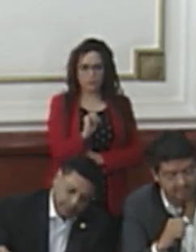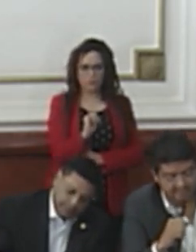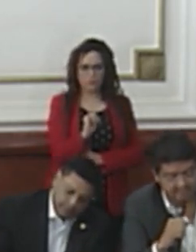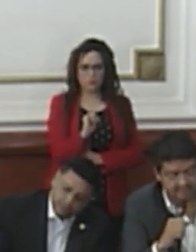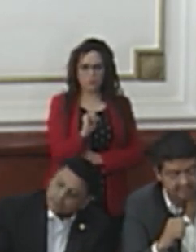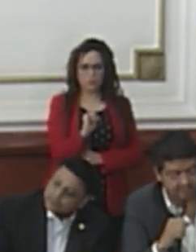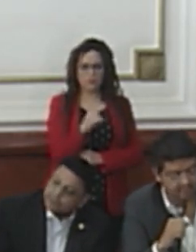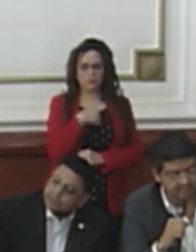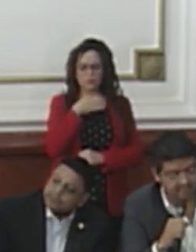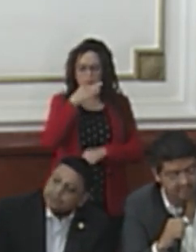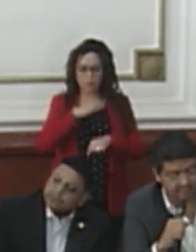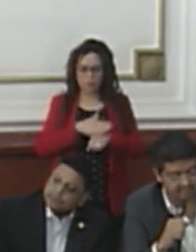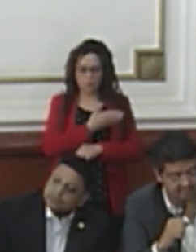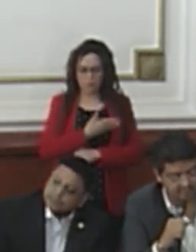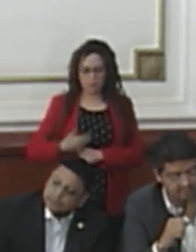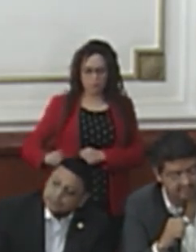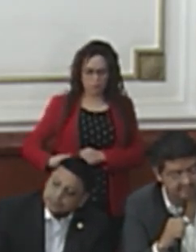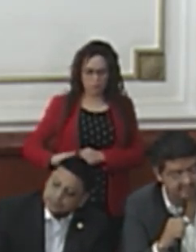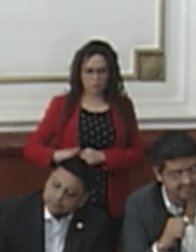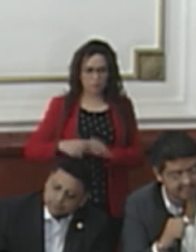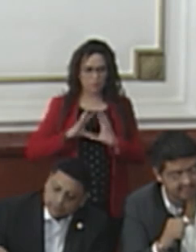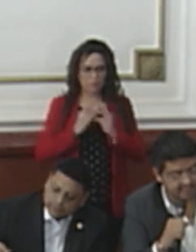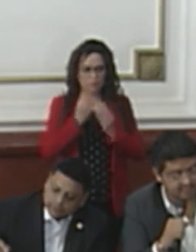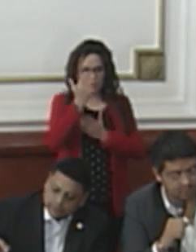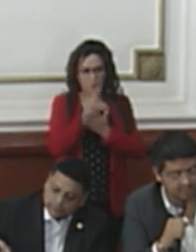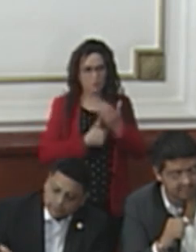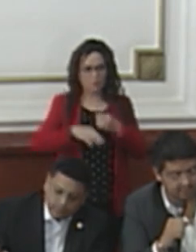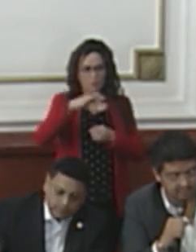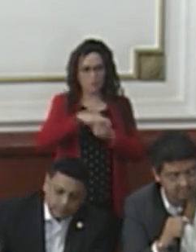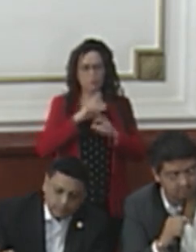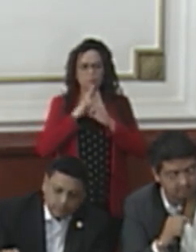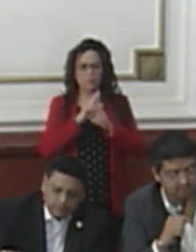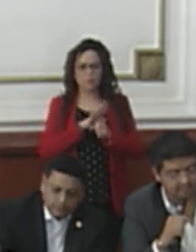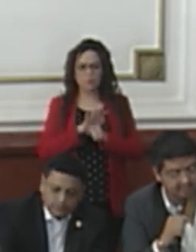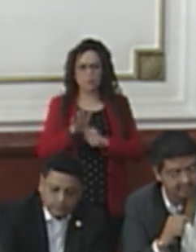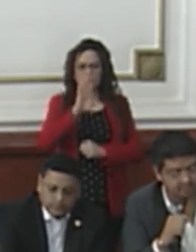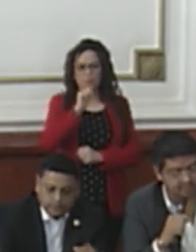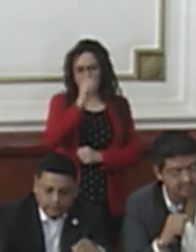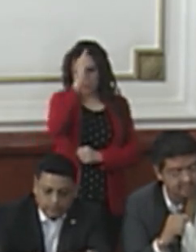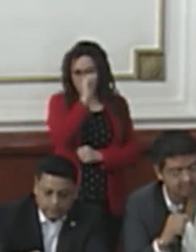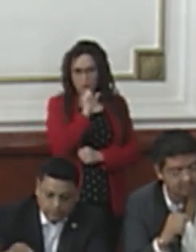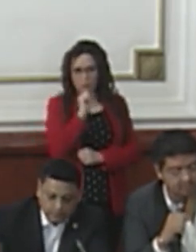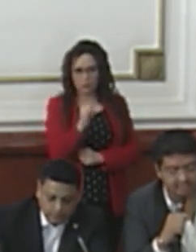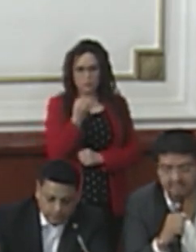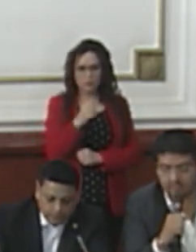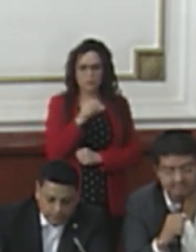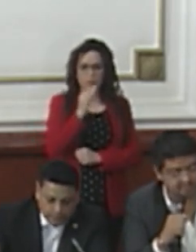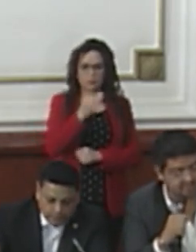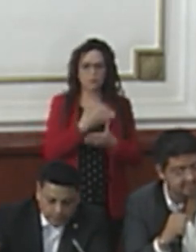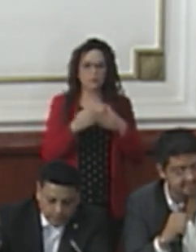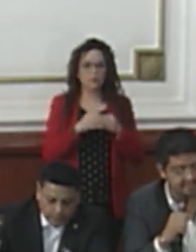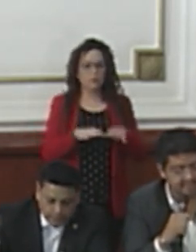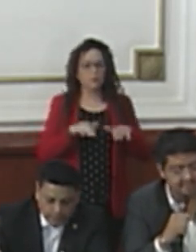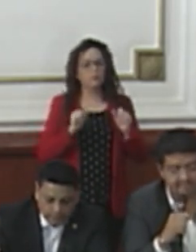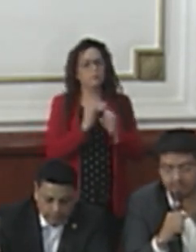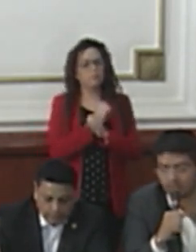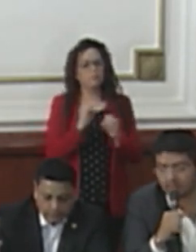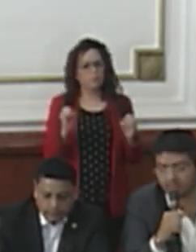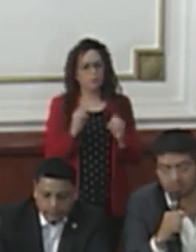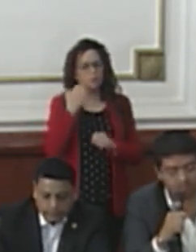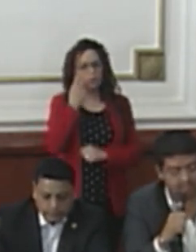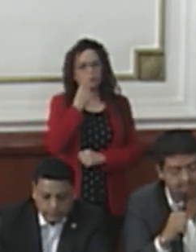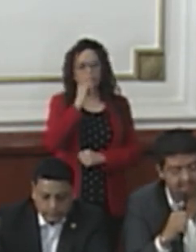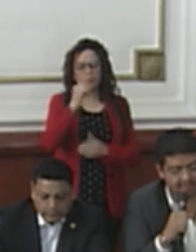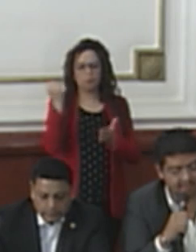Diputado presidente, le informo que el resultado de la votación es el siguiente: 9 votos a favor, 0 en contra, 0 abstenciones. Se aprueba